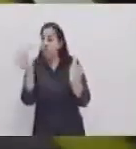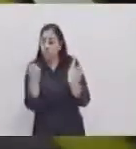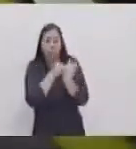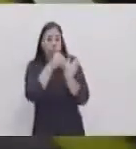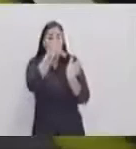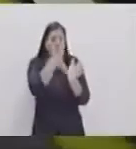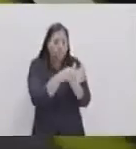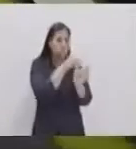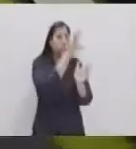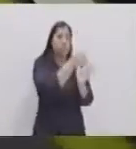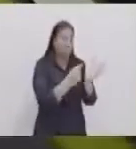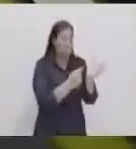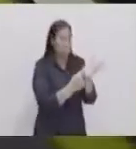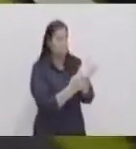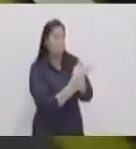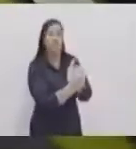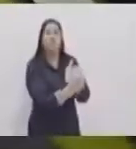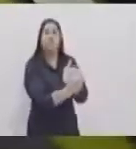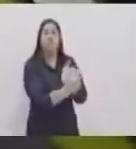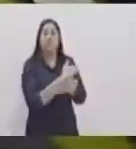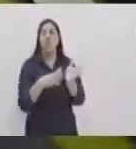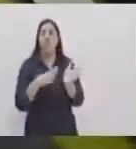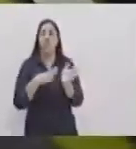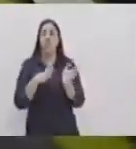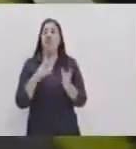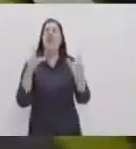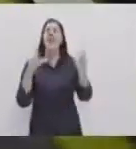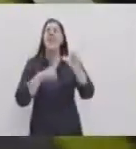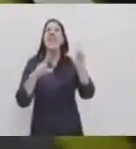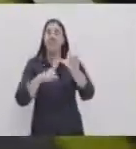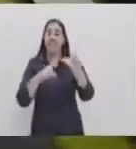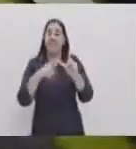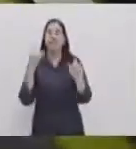Así es. Y para el bicarbonato de sodio tenemos